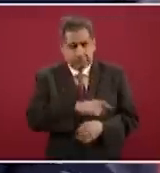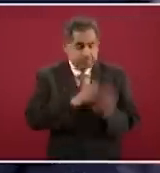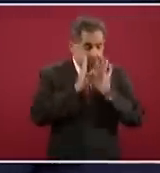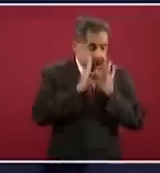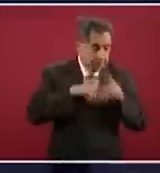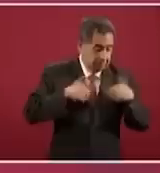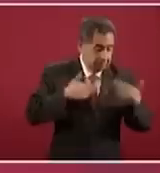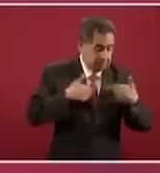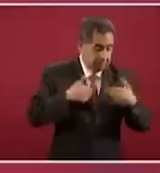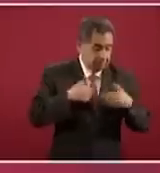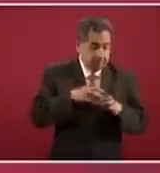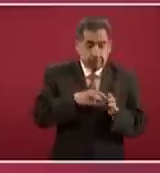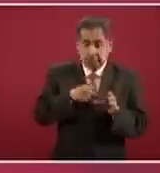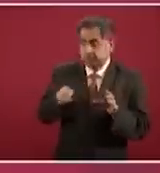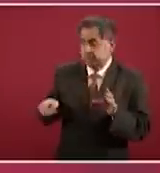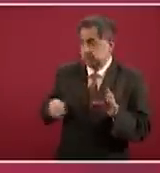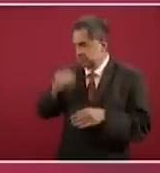en